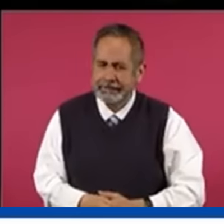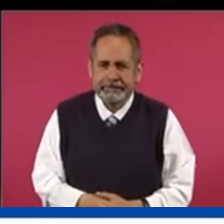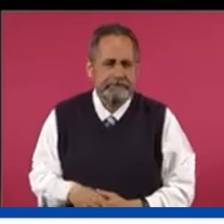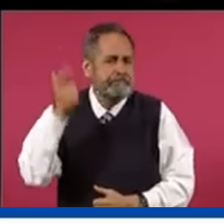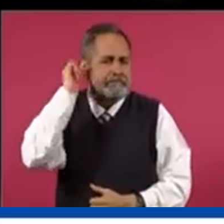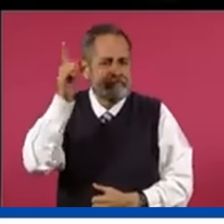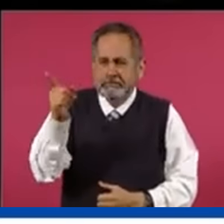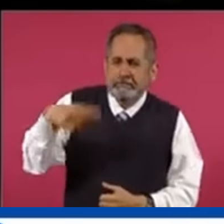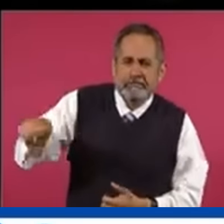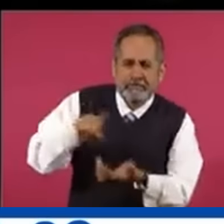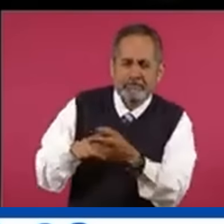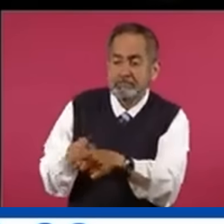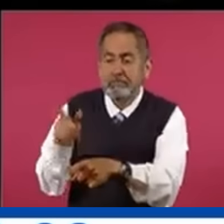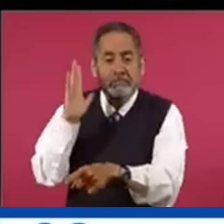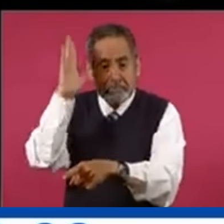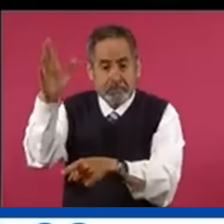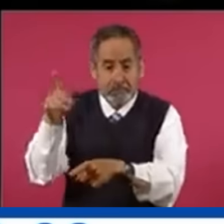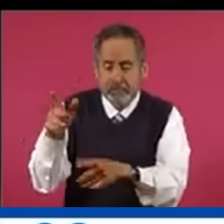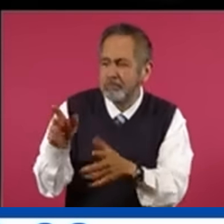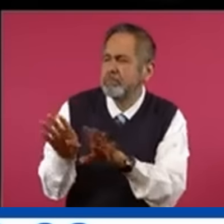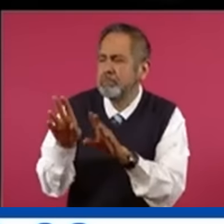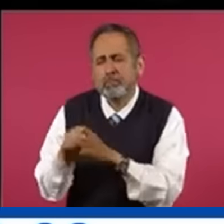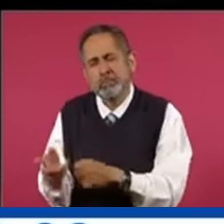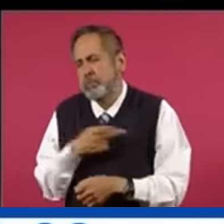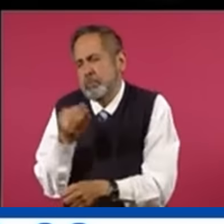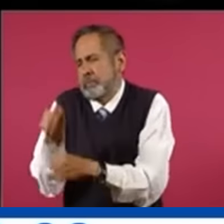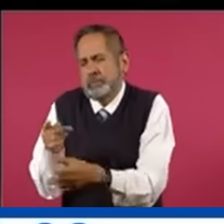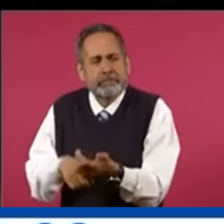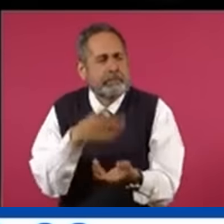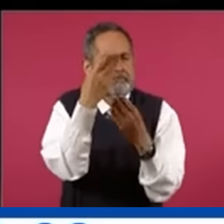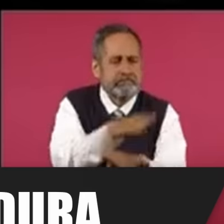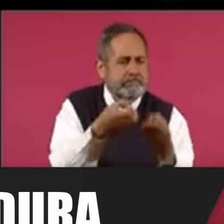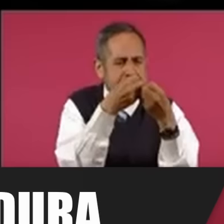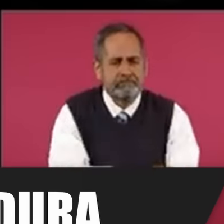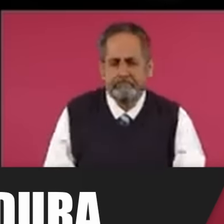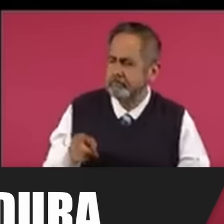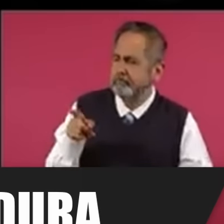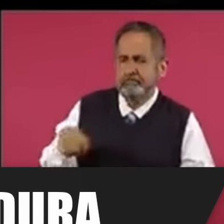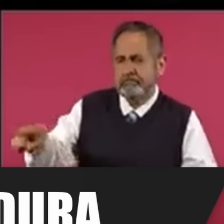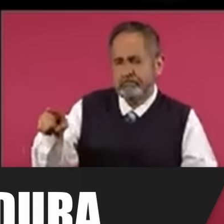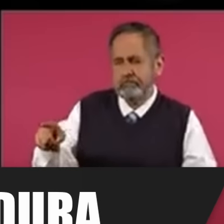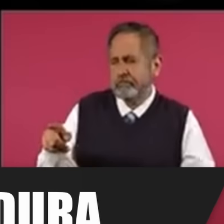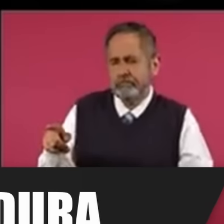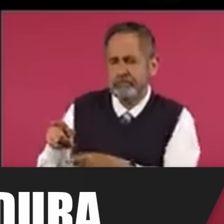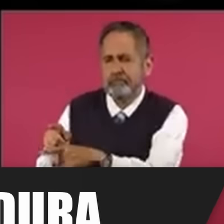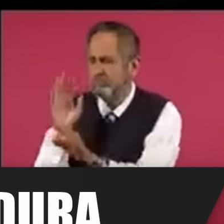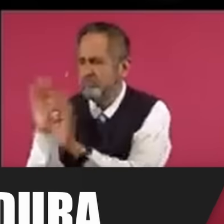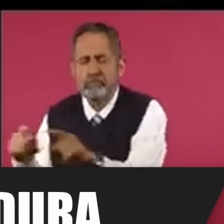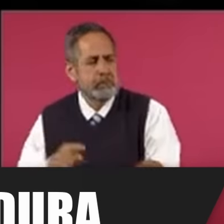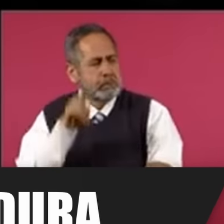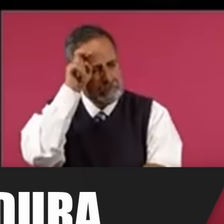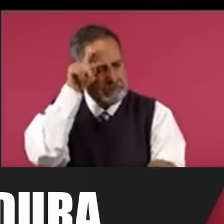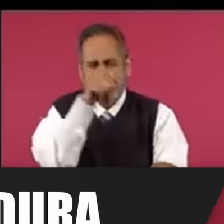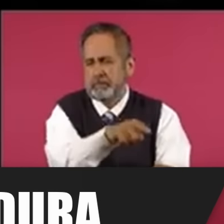Jeez. Ojalá que estos pobrecitos, cuando se les compongan sus cosas, pobrecitos banqueros, ¿verdad? Sí. Que la mala fe y la mala interpretación y la envidia han hecho que se